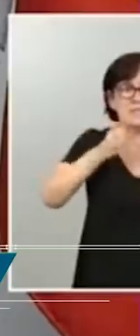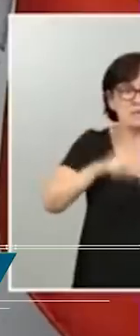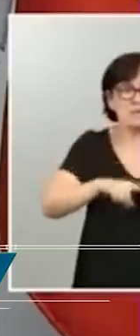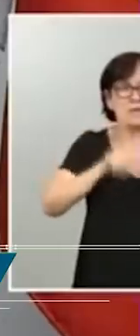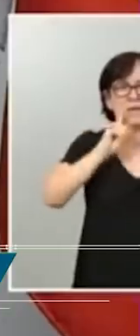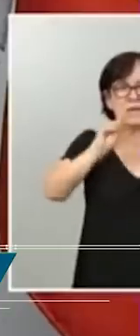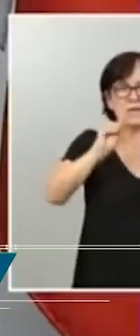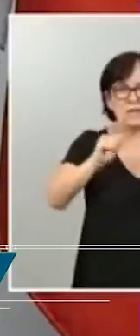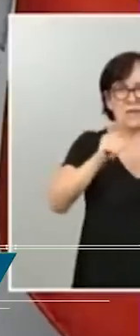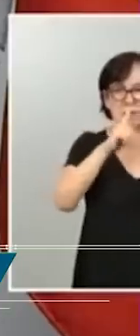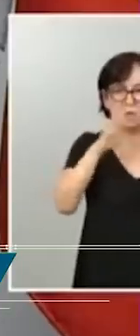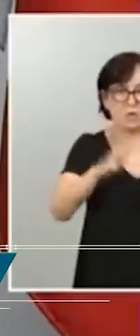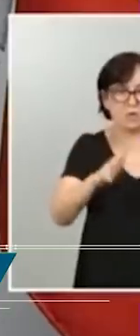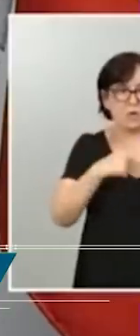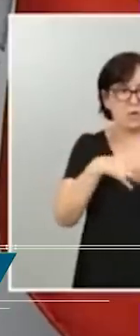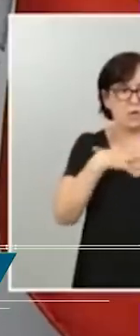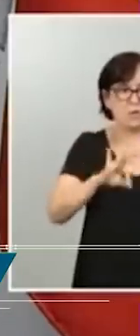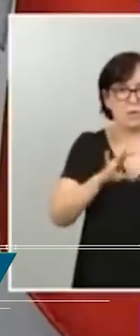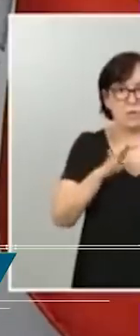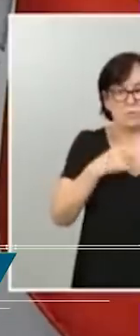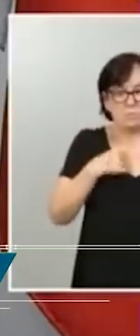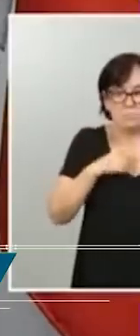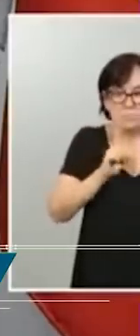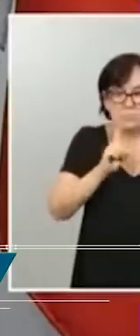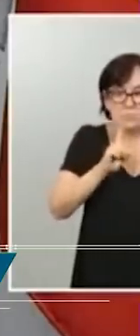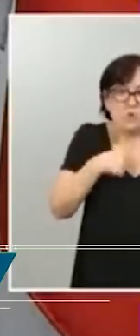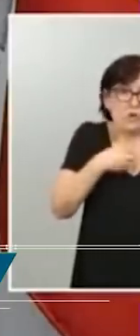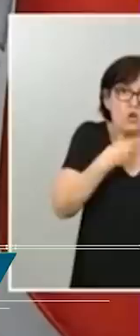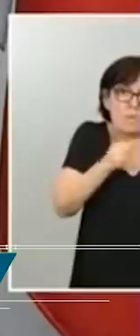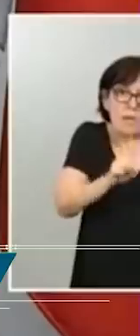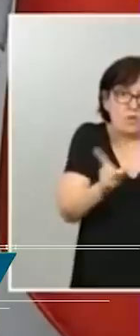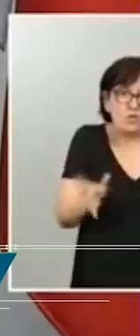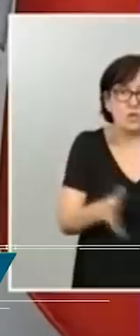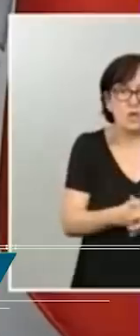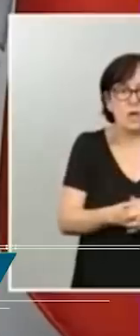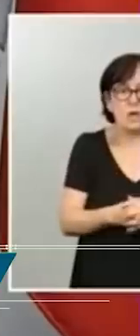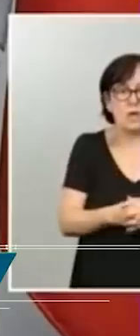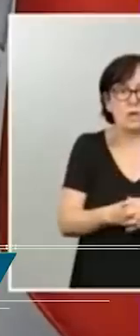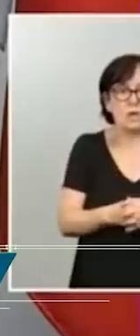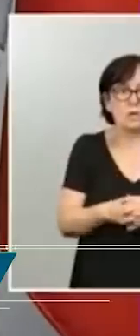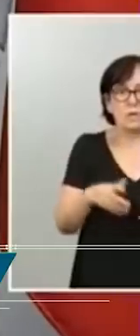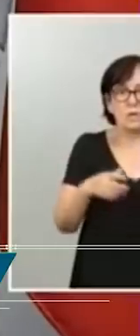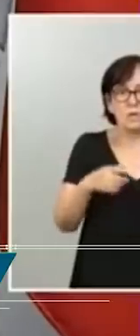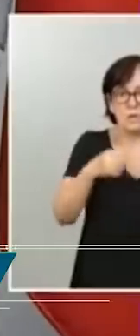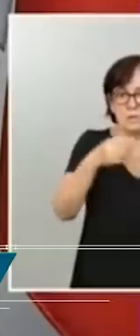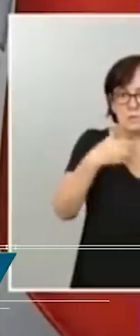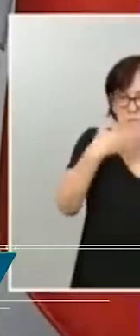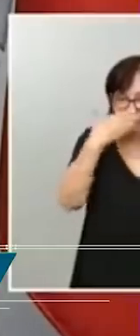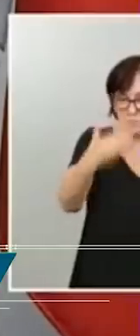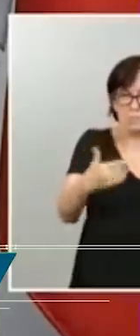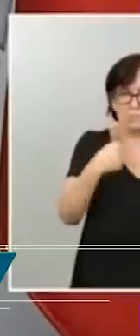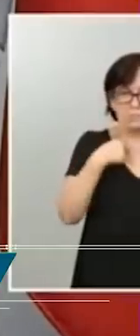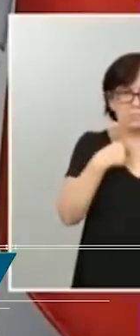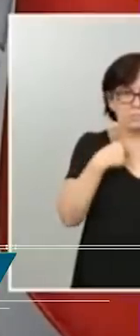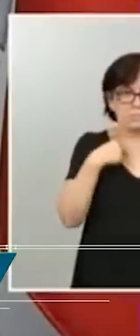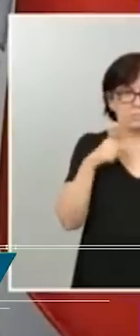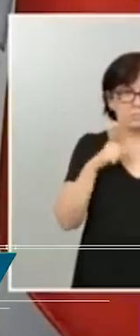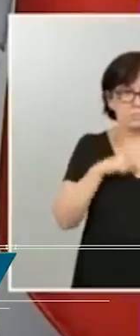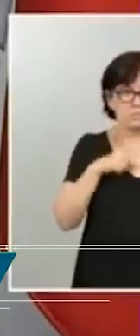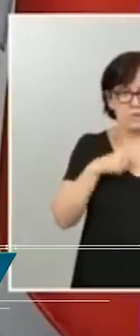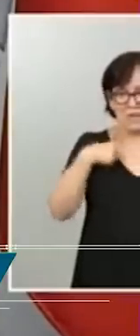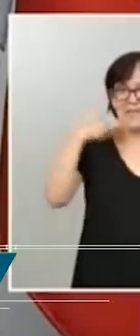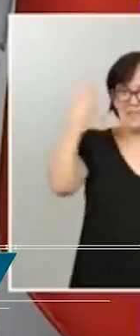en fin no es normal en aquel entonces aquello pasó desapercibido unos meses después en el mismo año